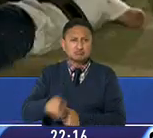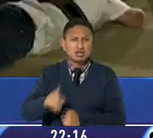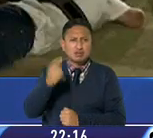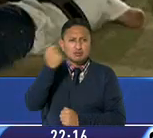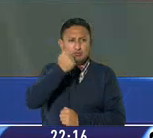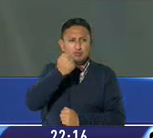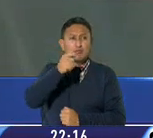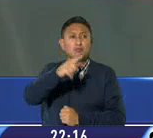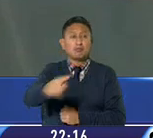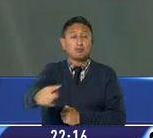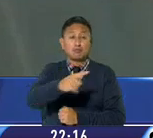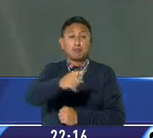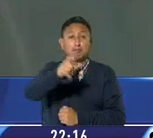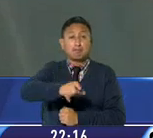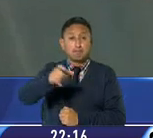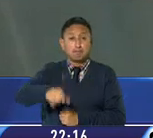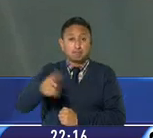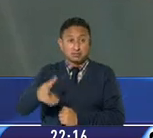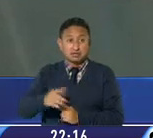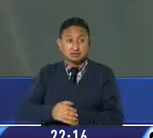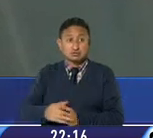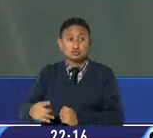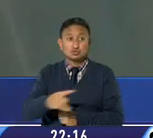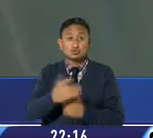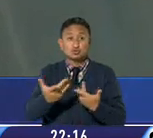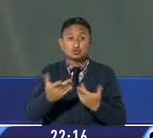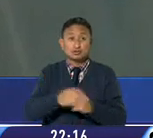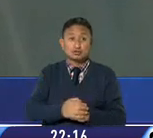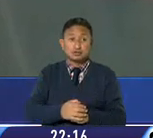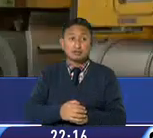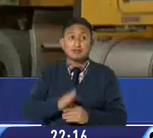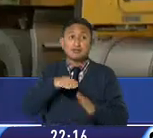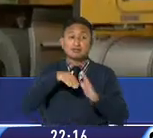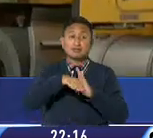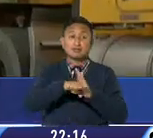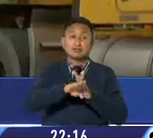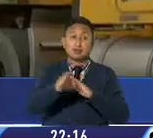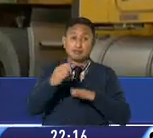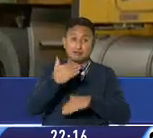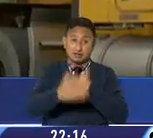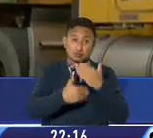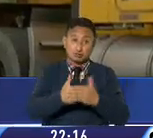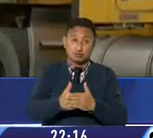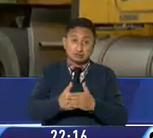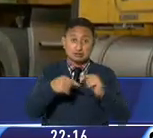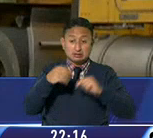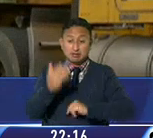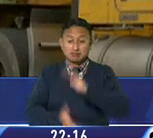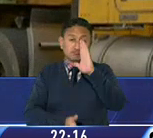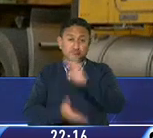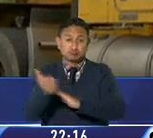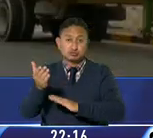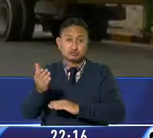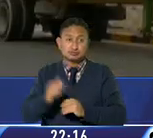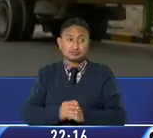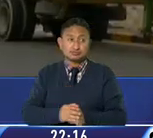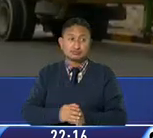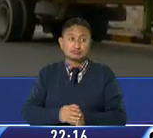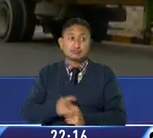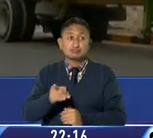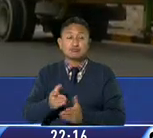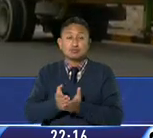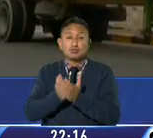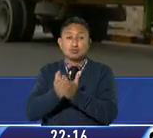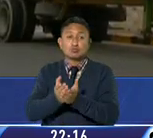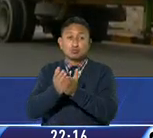personas, realizando el ingreso de la sustancia hasta un contenedor que horas más tarde debía ser trasladado hasta uno de los puertos